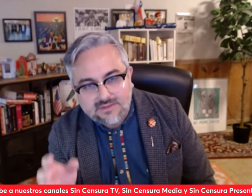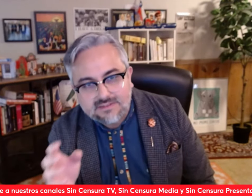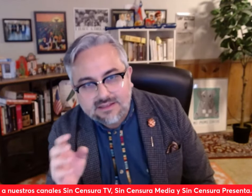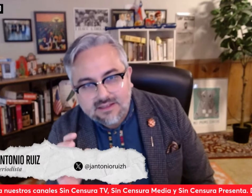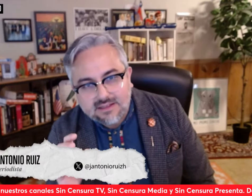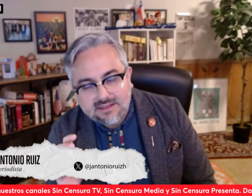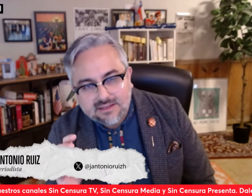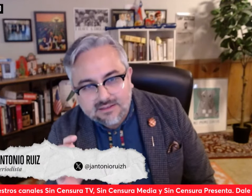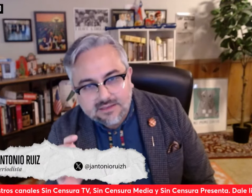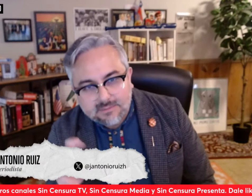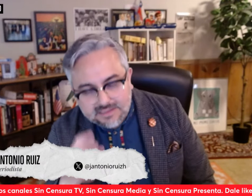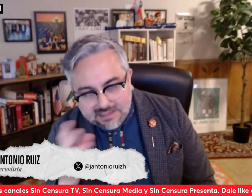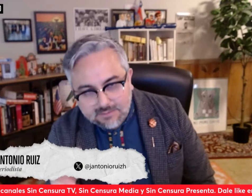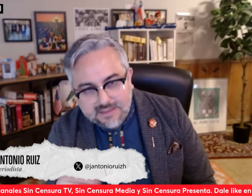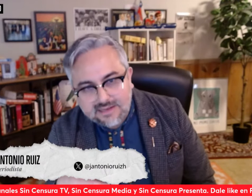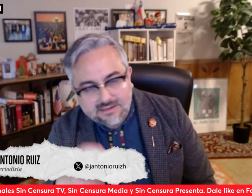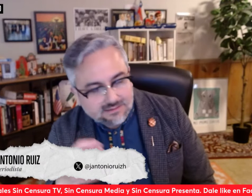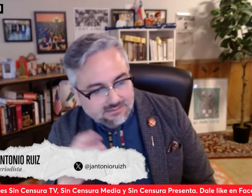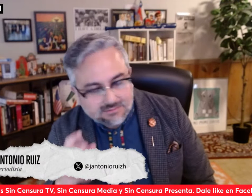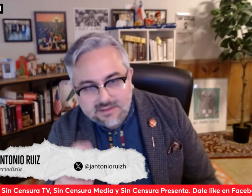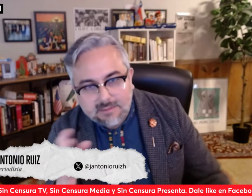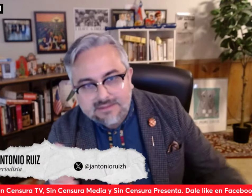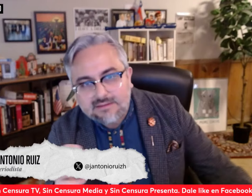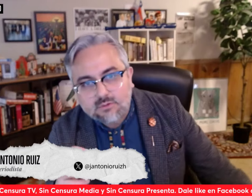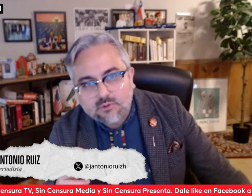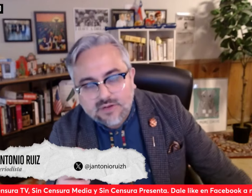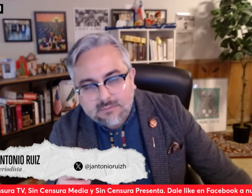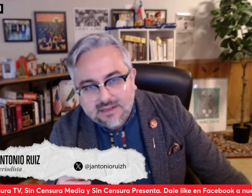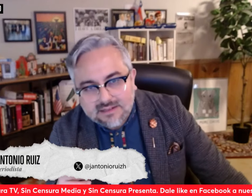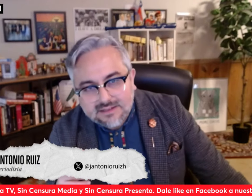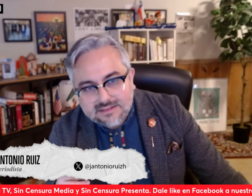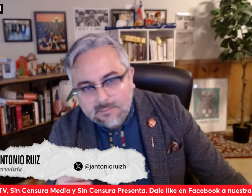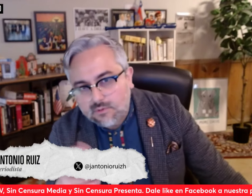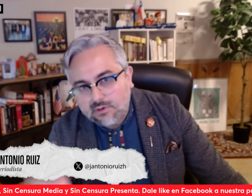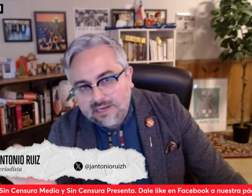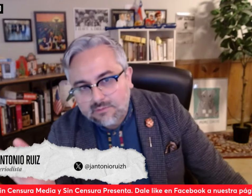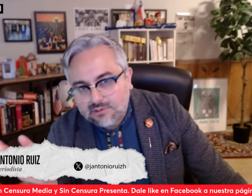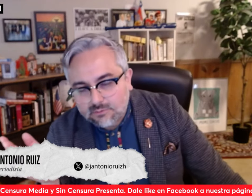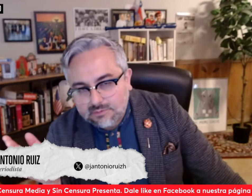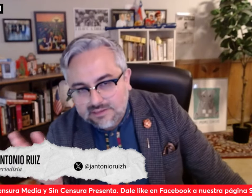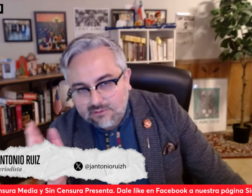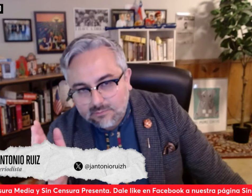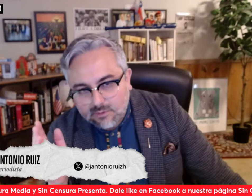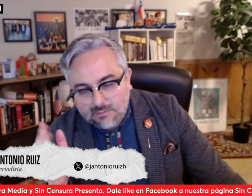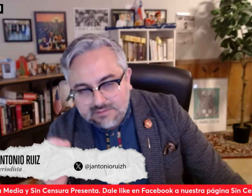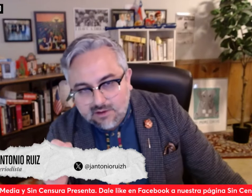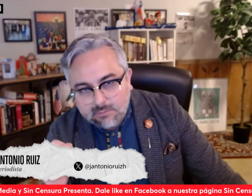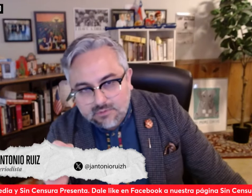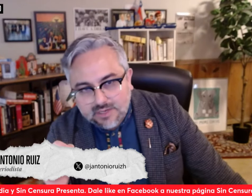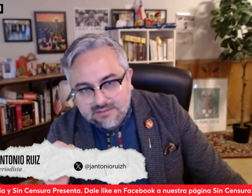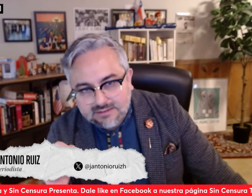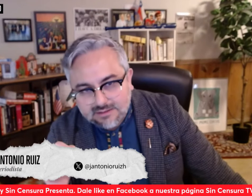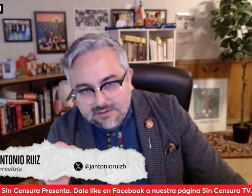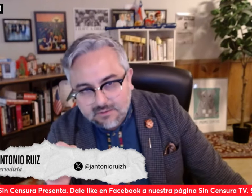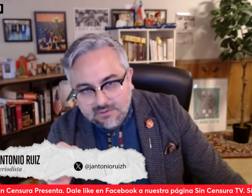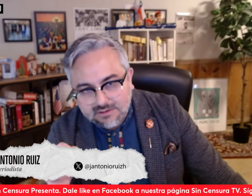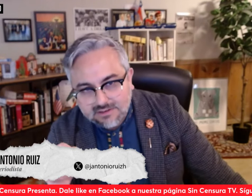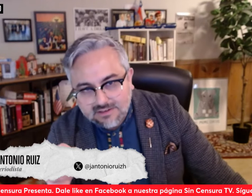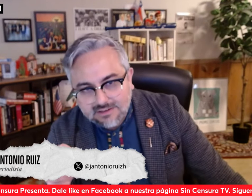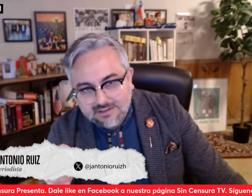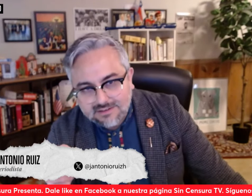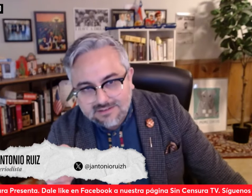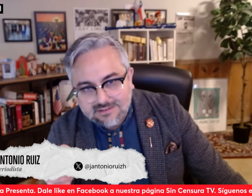la entrevista a medida que vayan vaya avanzando el programa tampoco queremos que meternos en problemas de copyright